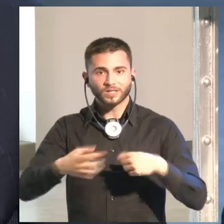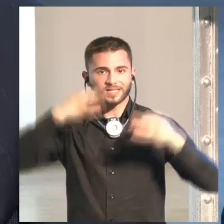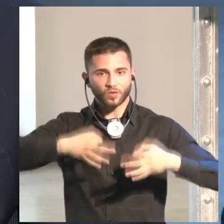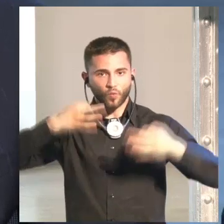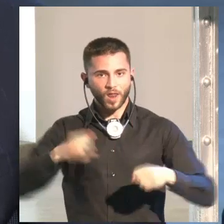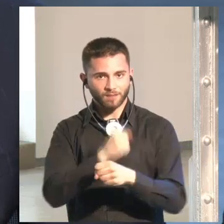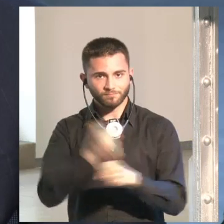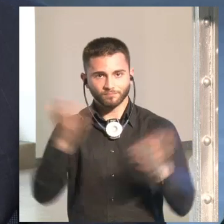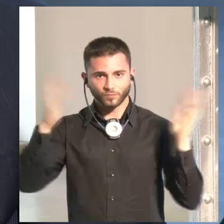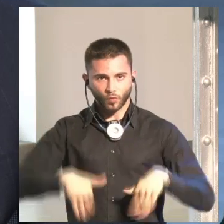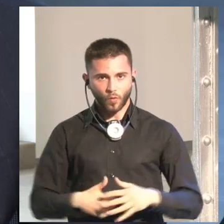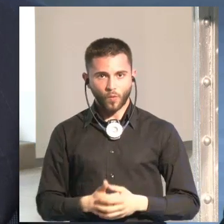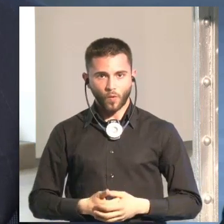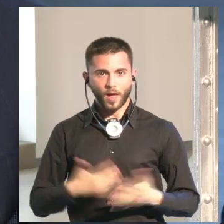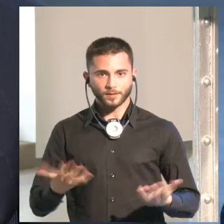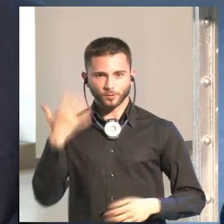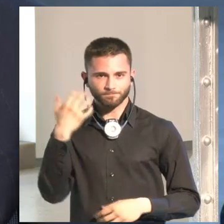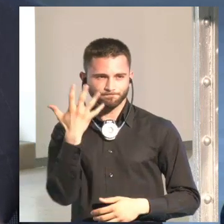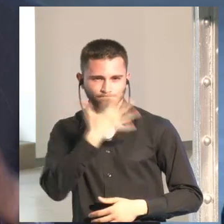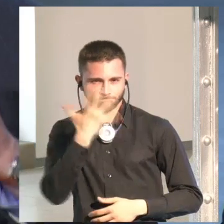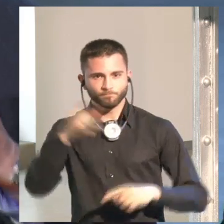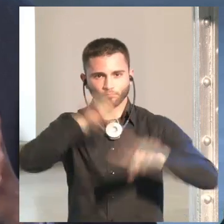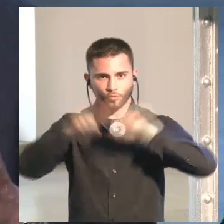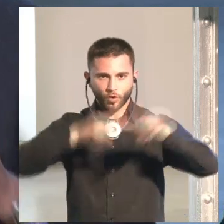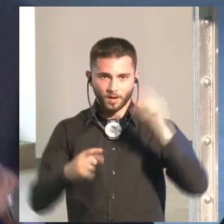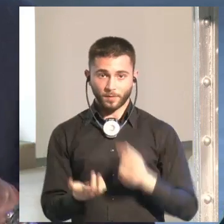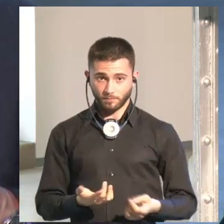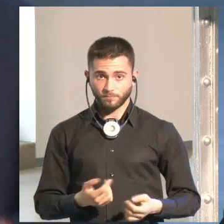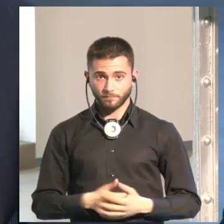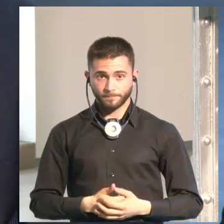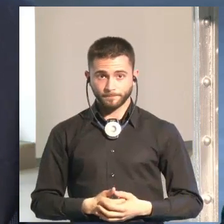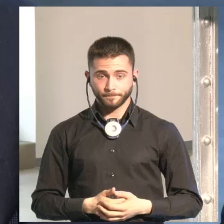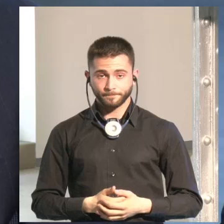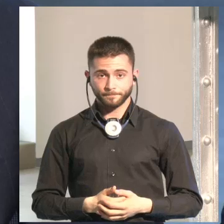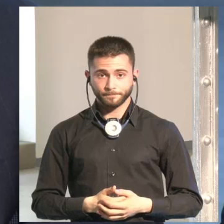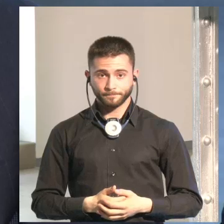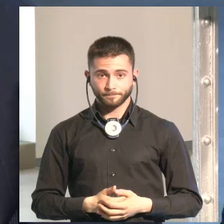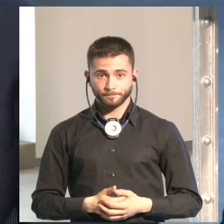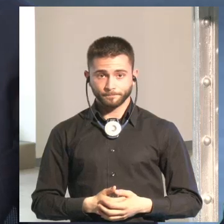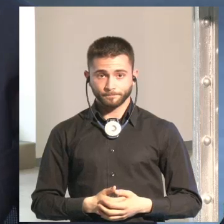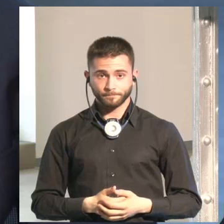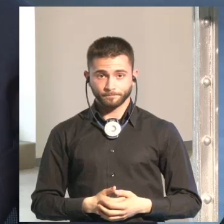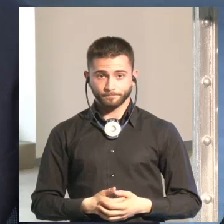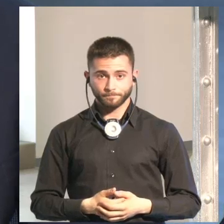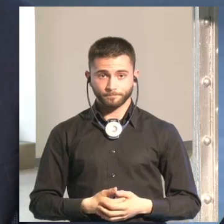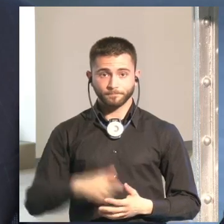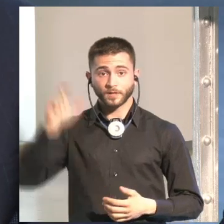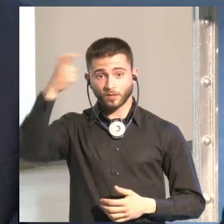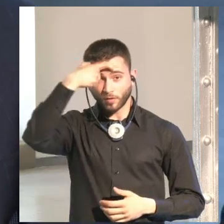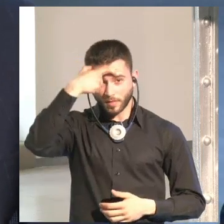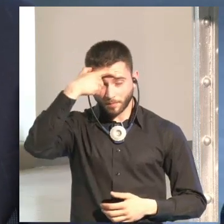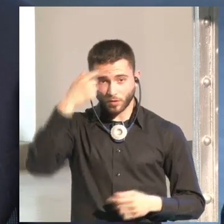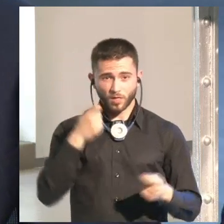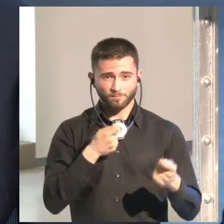tienen ninguna certidumbre, así que también se plantea un problema ahí. Por desgracia, yo creo que el concepto sencillo de la